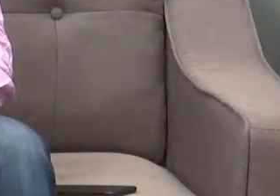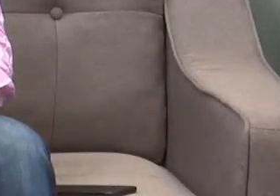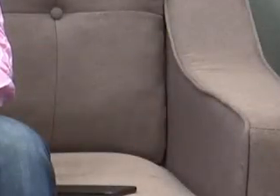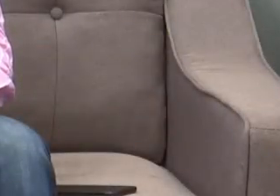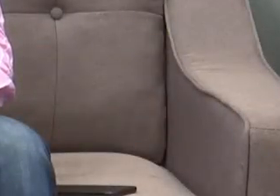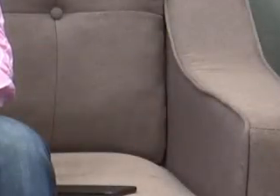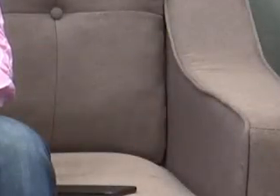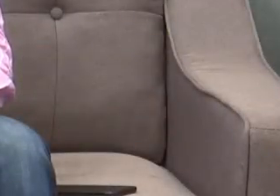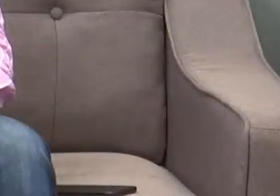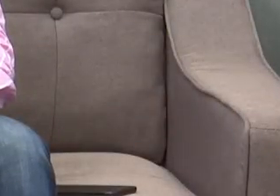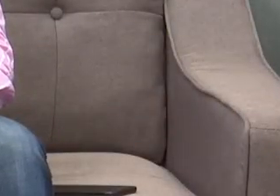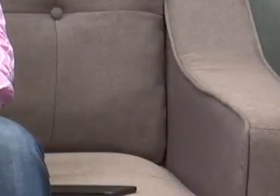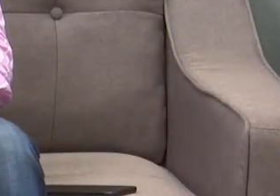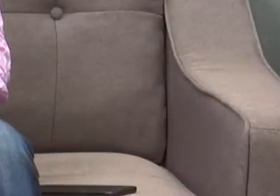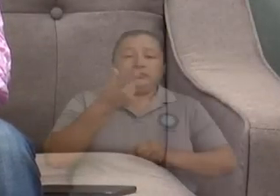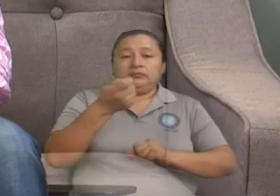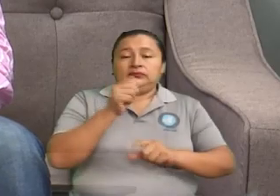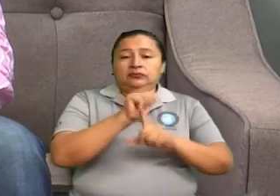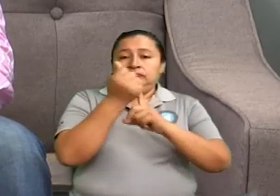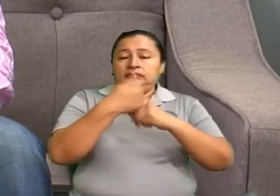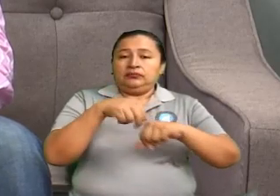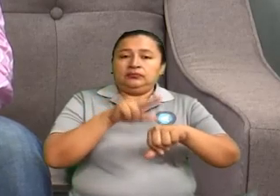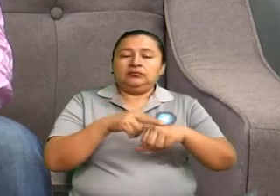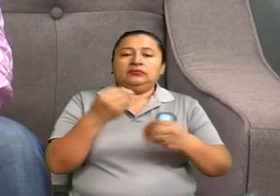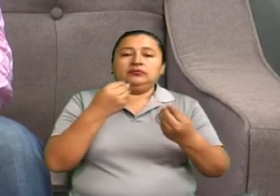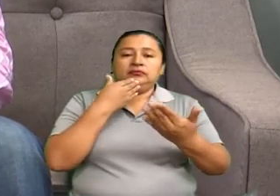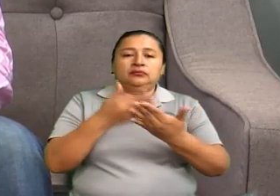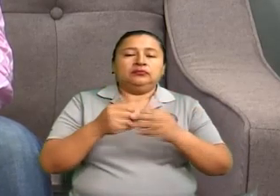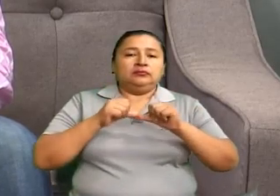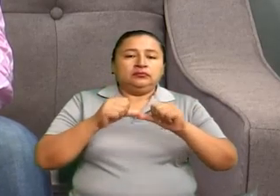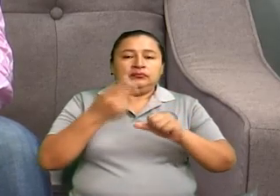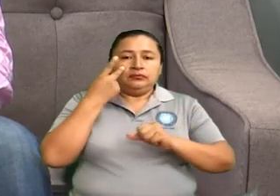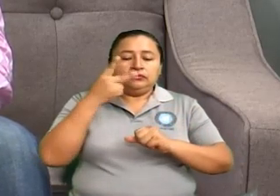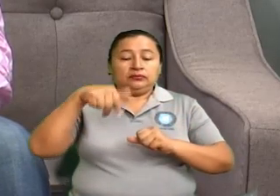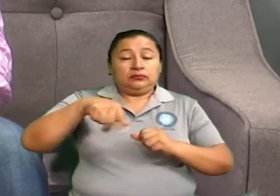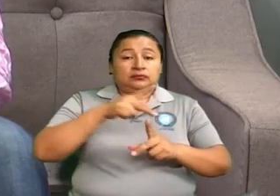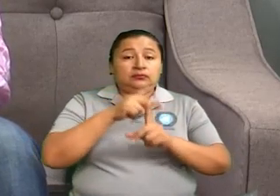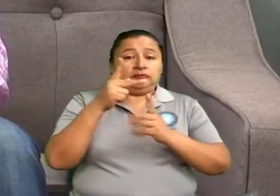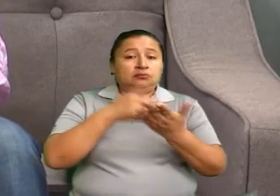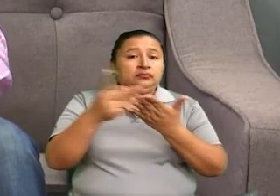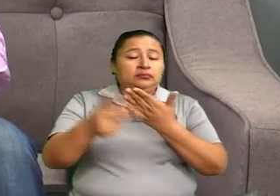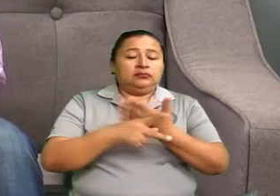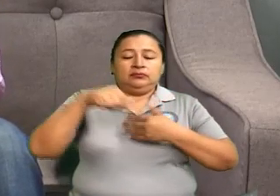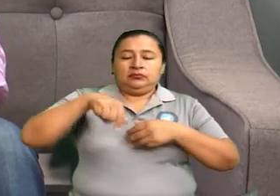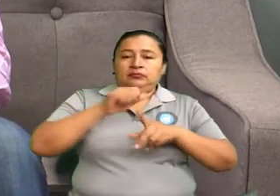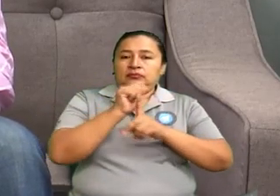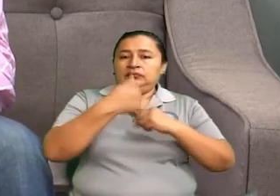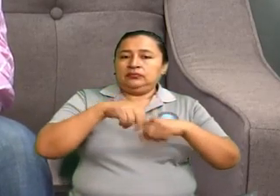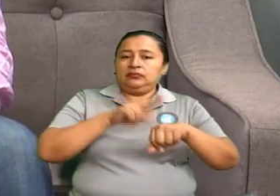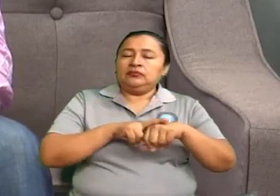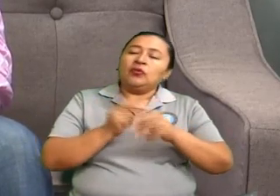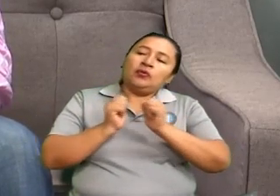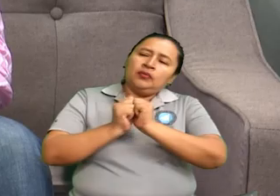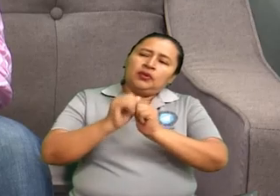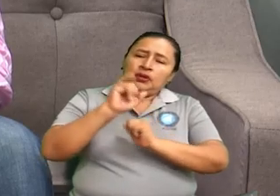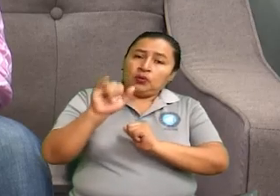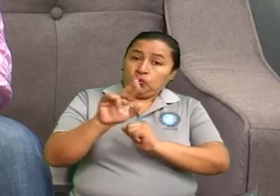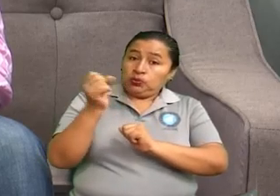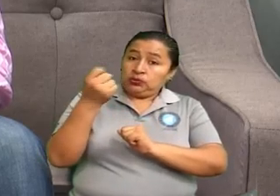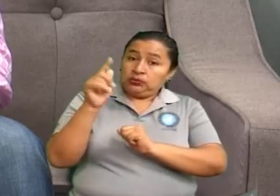Muchísimas gracias por continuar en sintonía del canal parlamentario. Muchísimas gracias por continuar acompañándonos en su programa Desde el Parlamento. Compañera Justa, pues antes de irnos a la